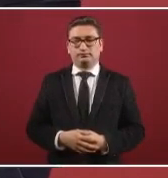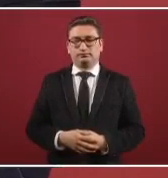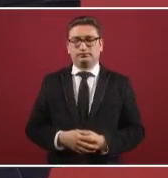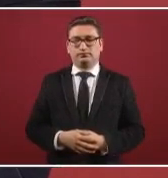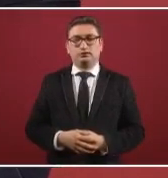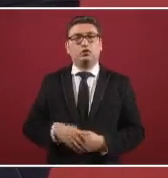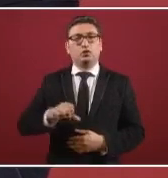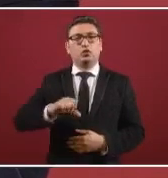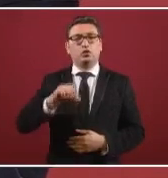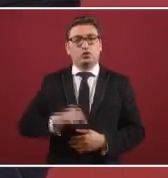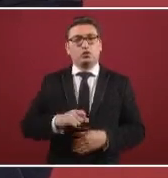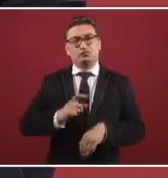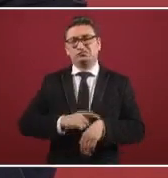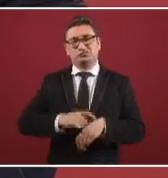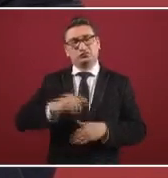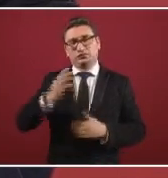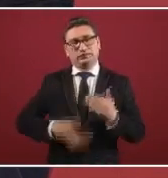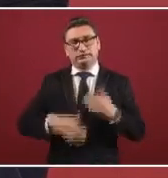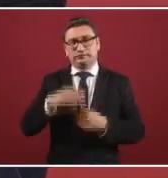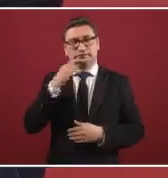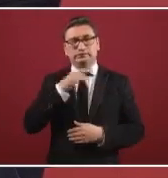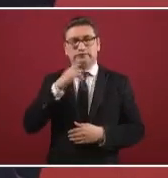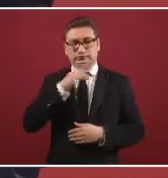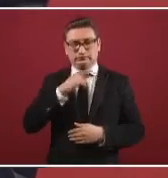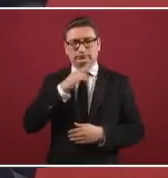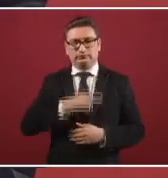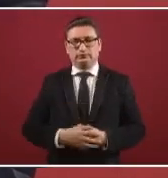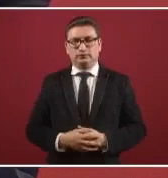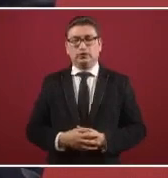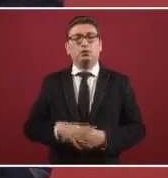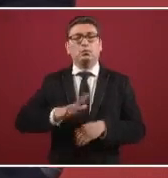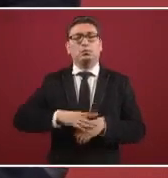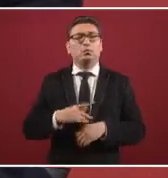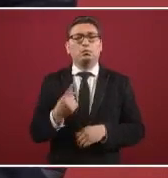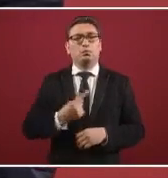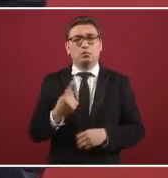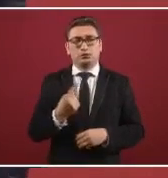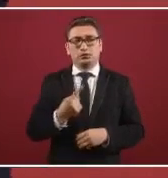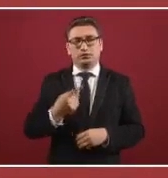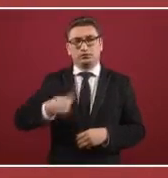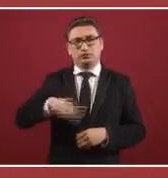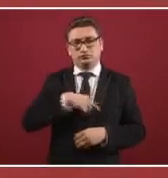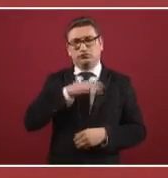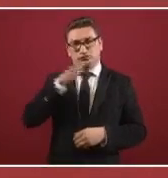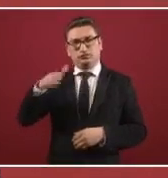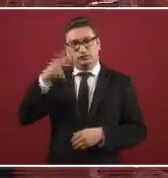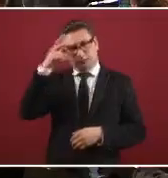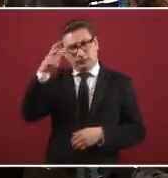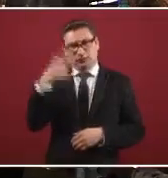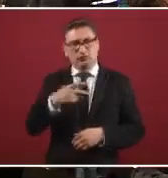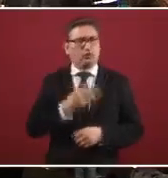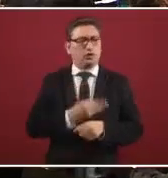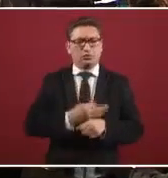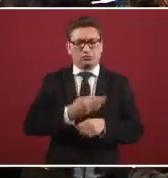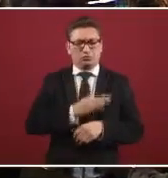a terminar pronto esta conferencia porque vamos a Zacualtipán, pero nos da tiempo.